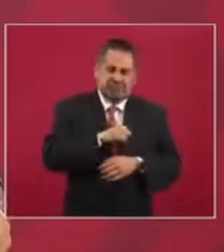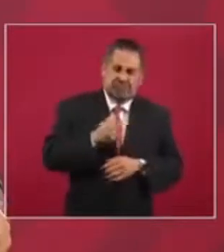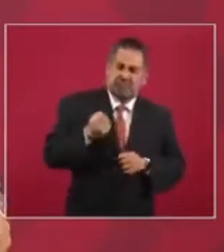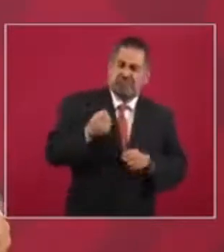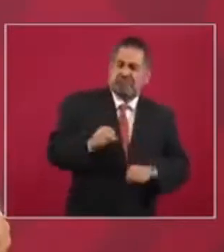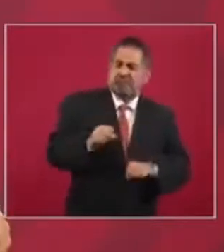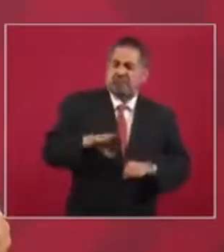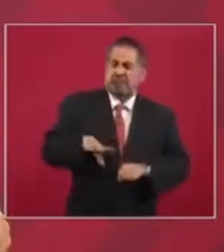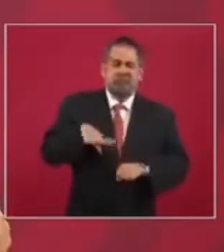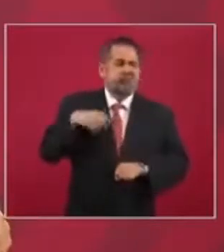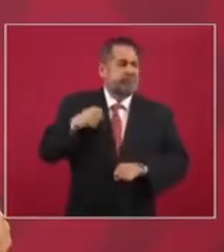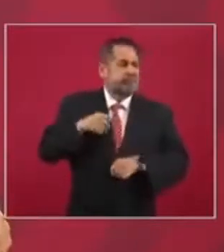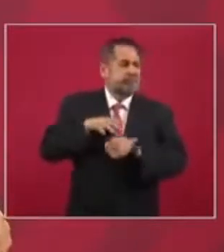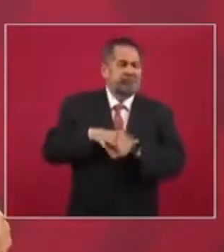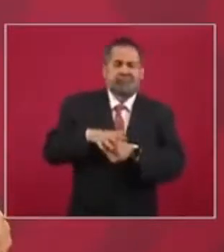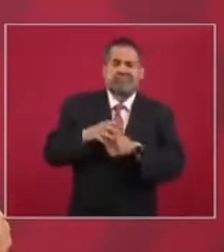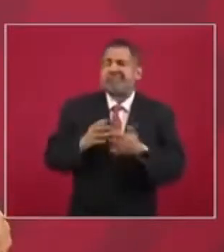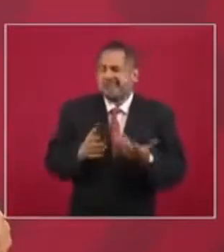arbitrarias.